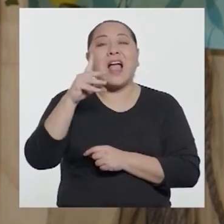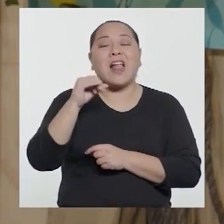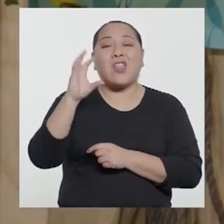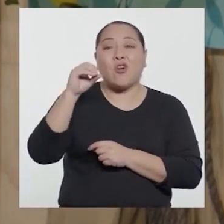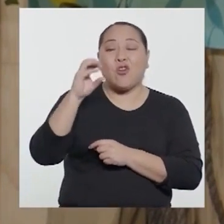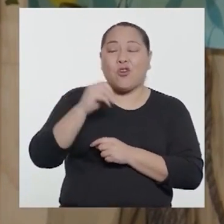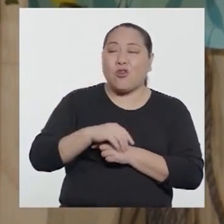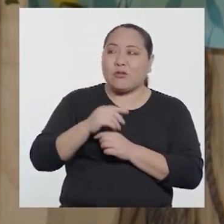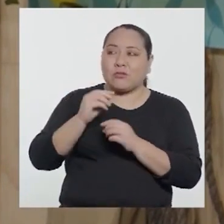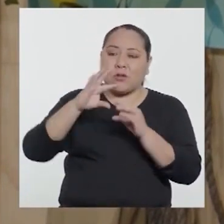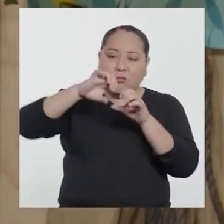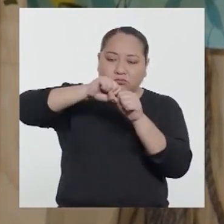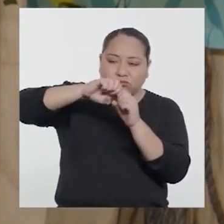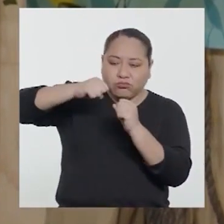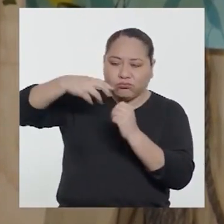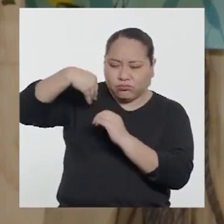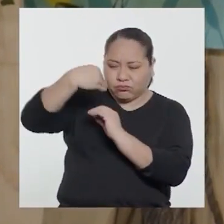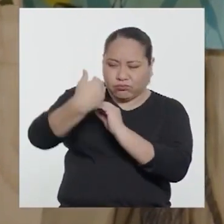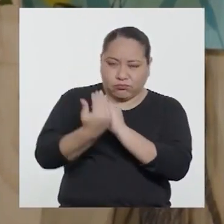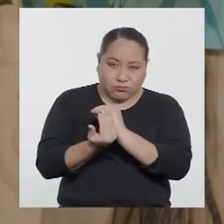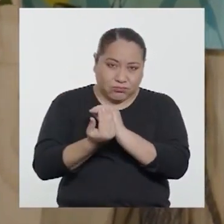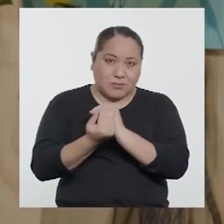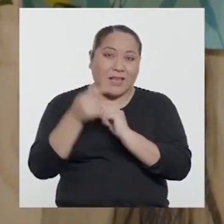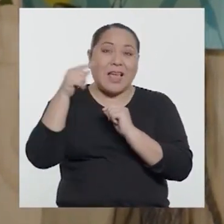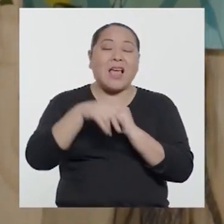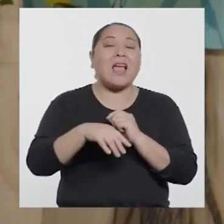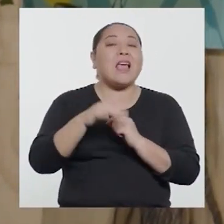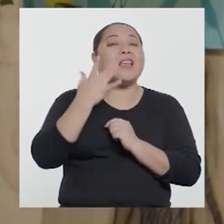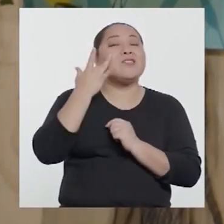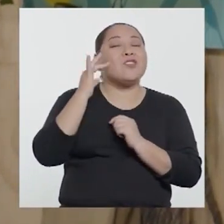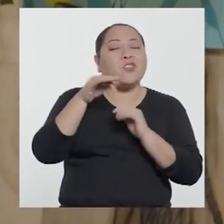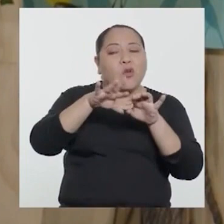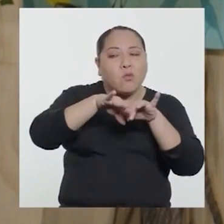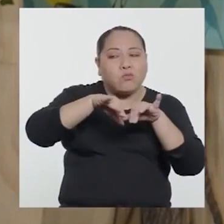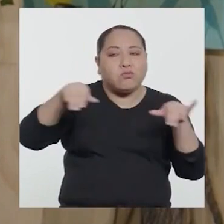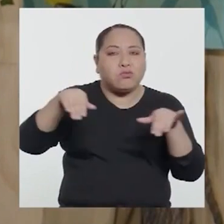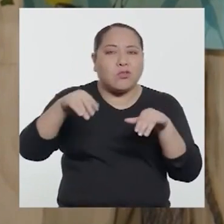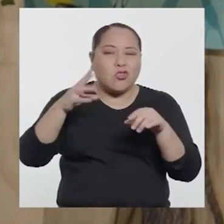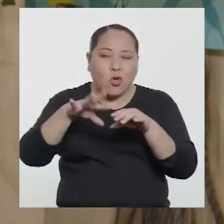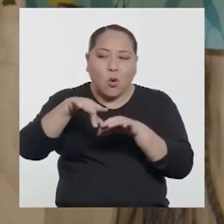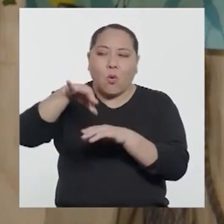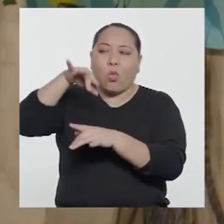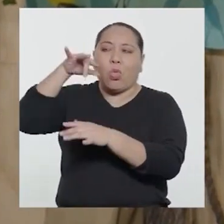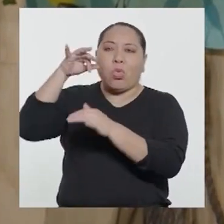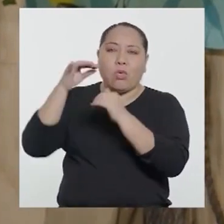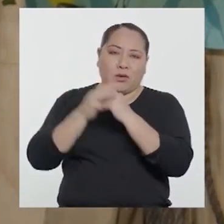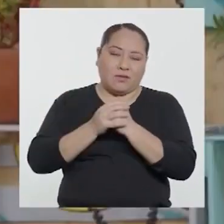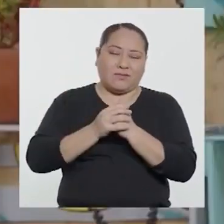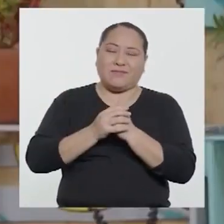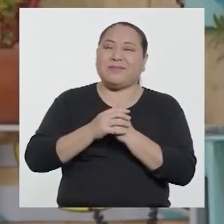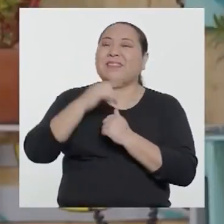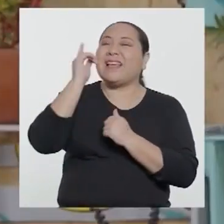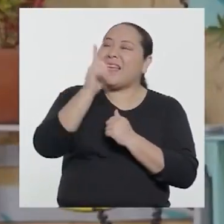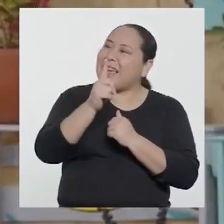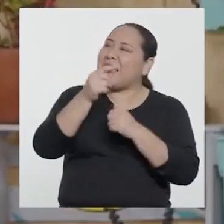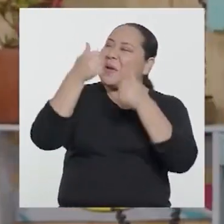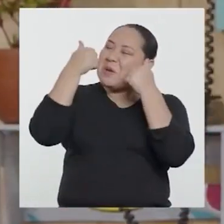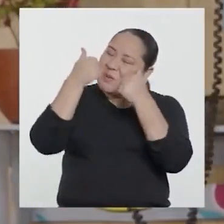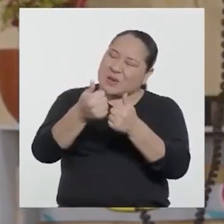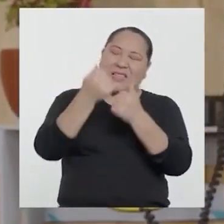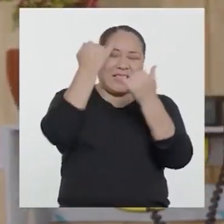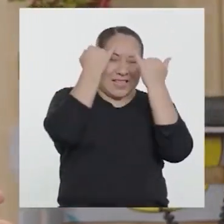que aseguren sus vasos con plastilina. Así el sonido entrará de frente al vaso y no se irá por el aire. ¡Me